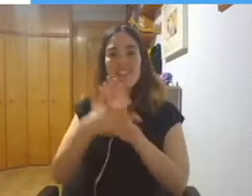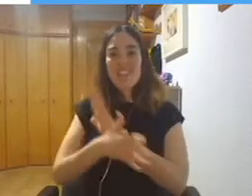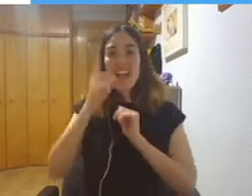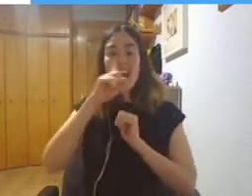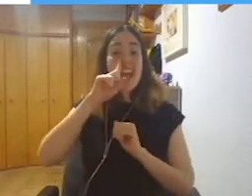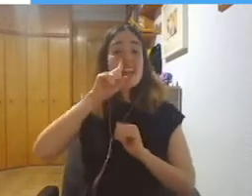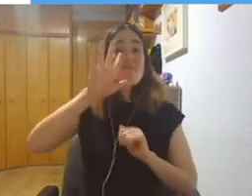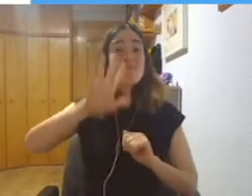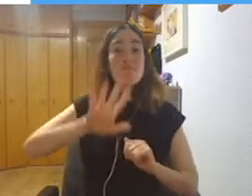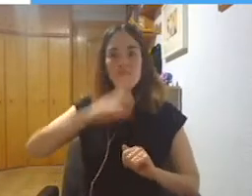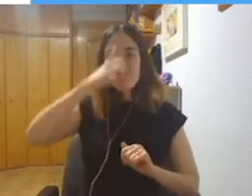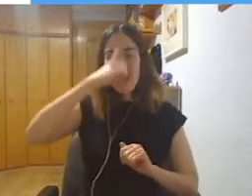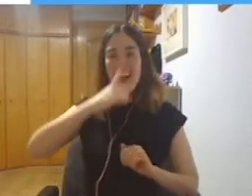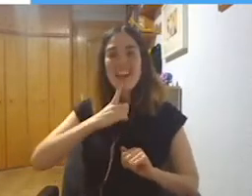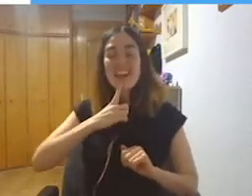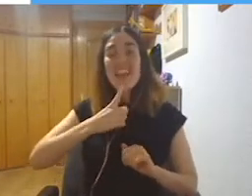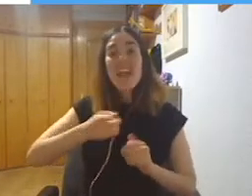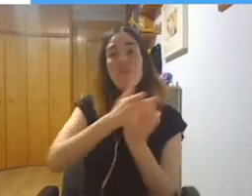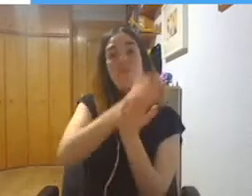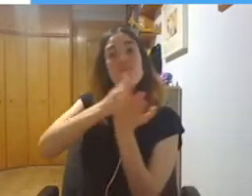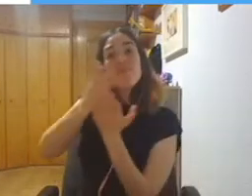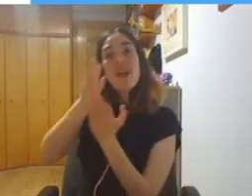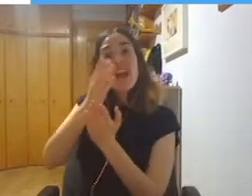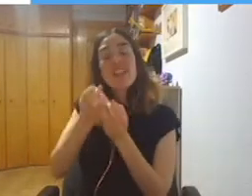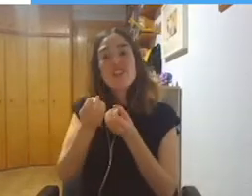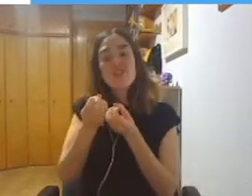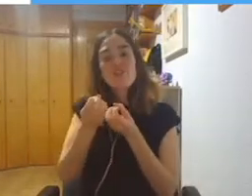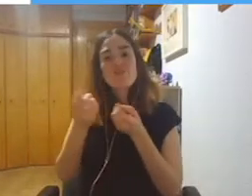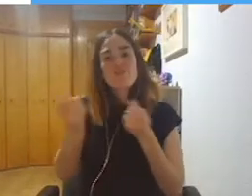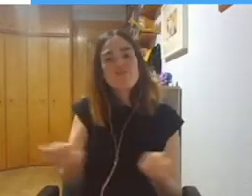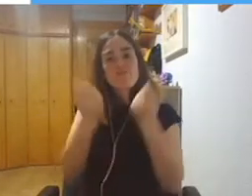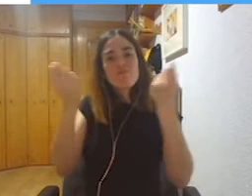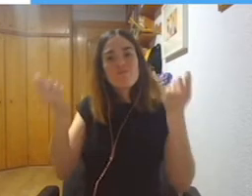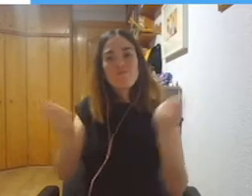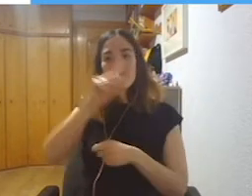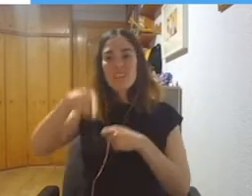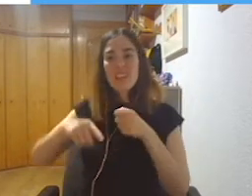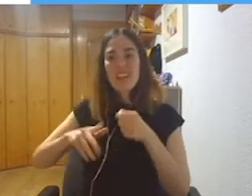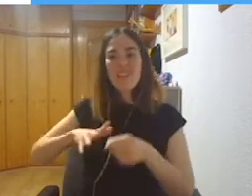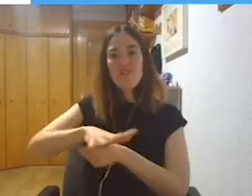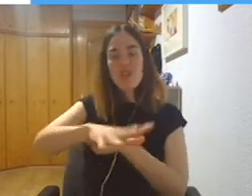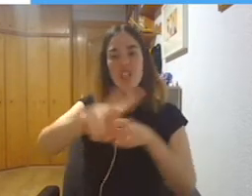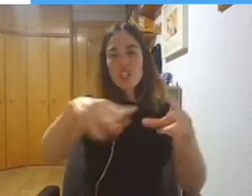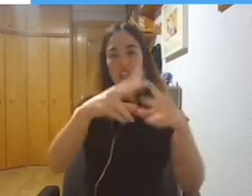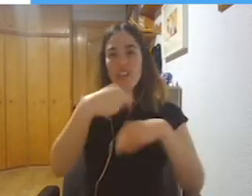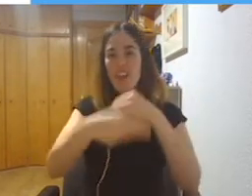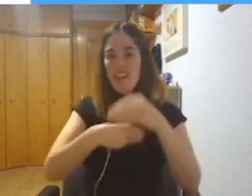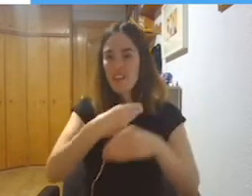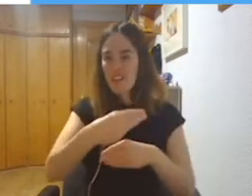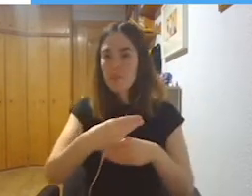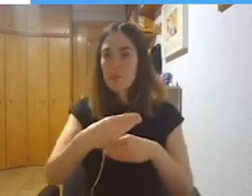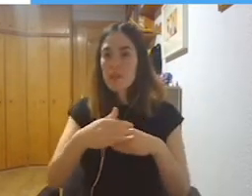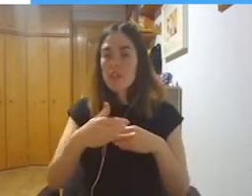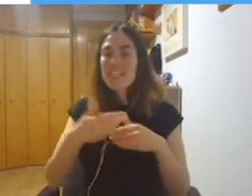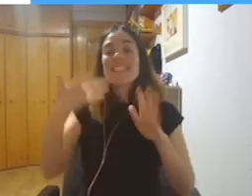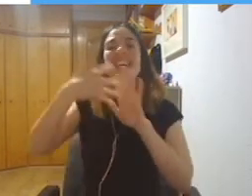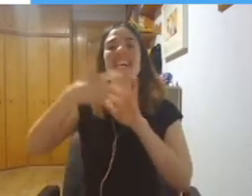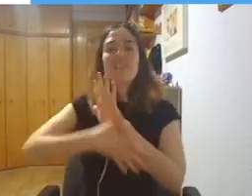la imagen que los medios transmiten muchas veces influyen en aquello que haga la sociedad. Es